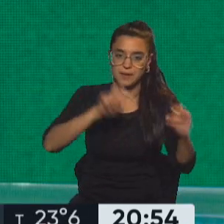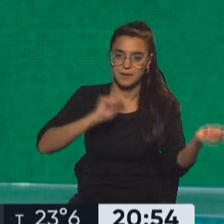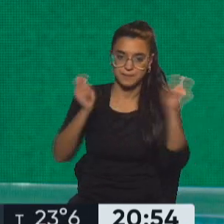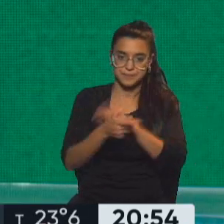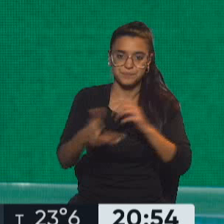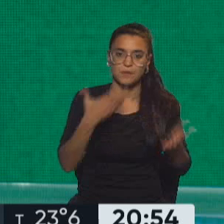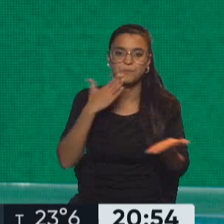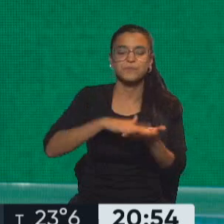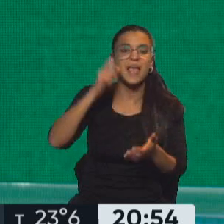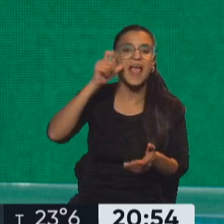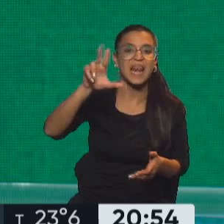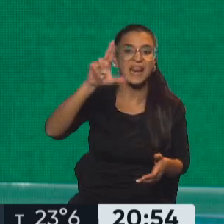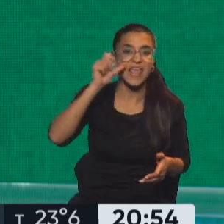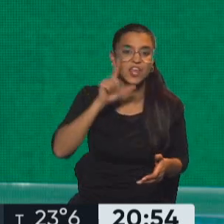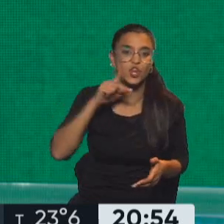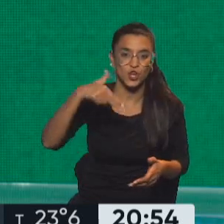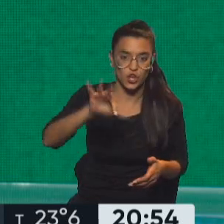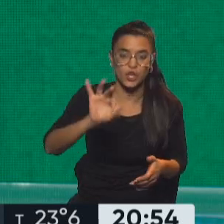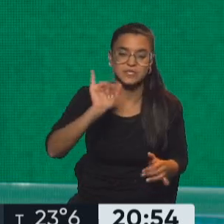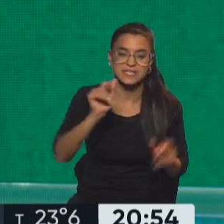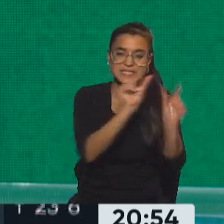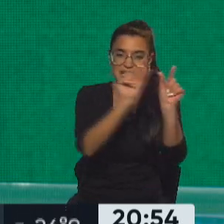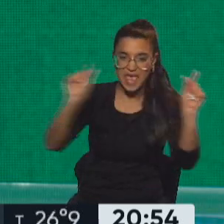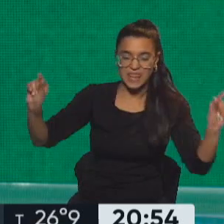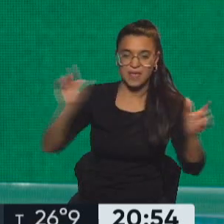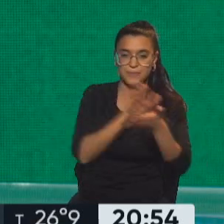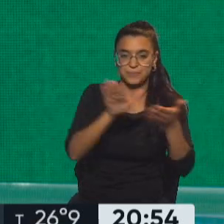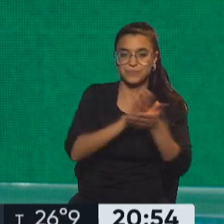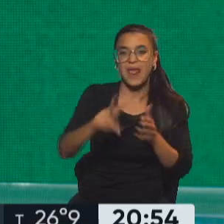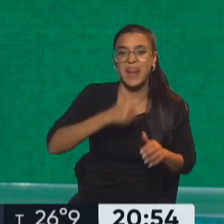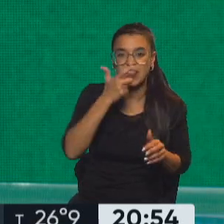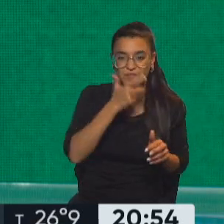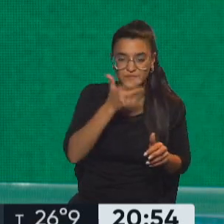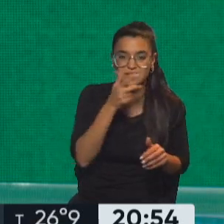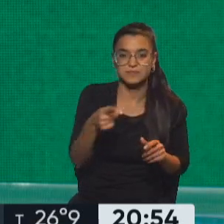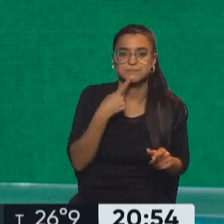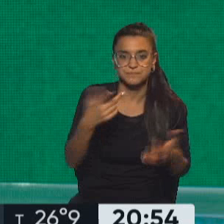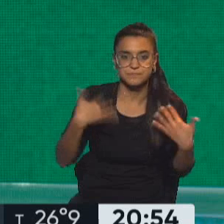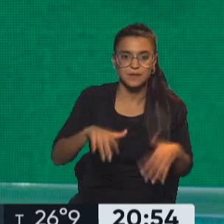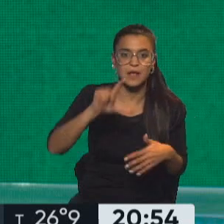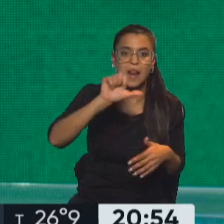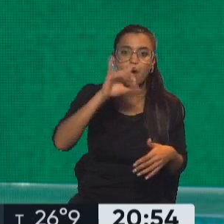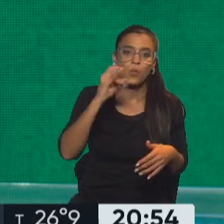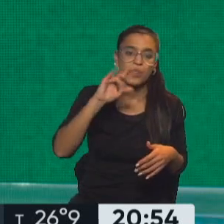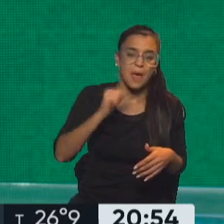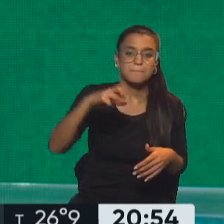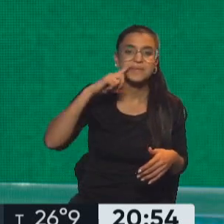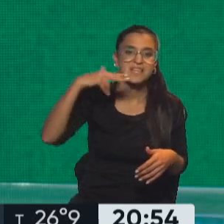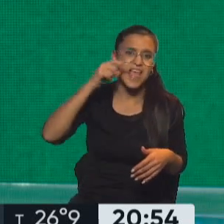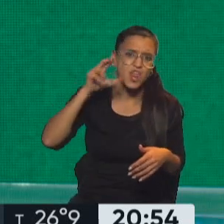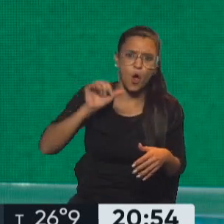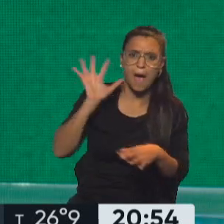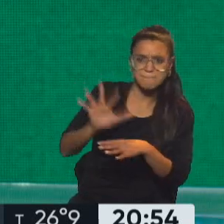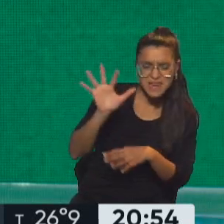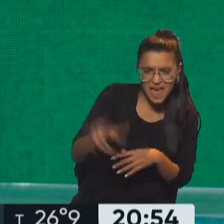de El Reino. ¿La vieron? Bueno, sí, El Reino, la serie que se estrenó en Netflix y que le valió a Claudia Piñeiro